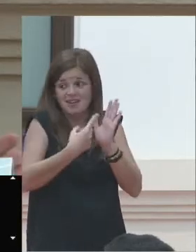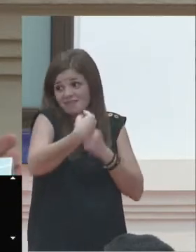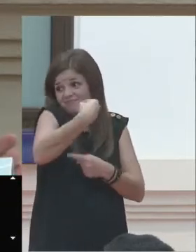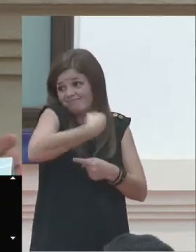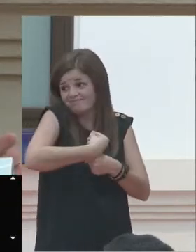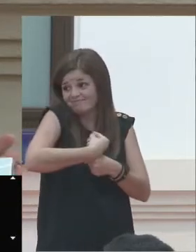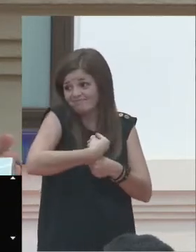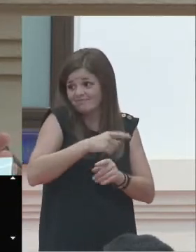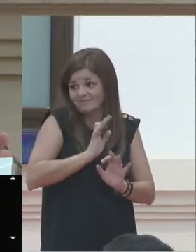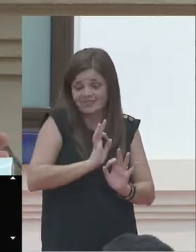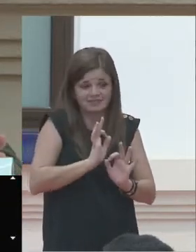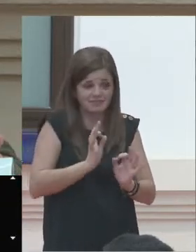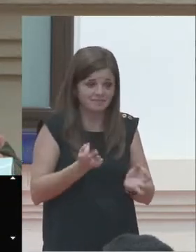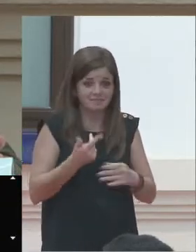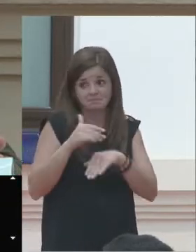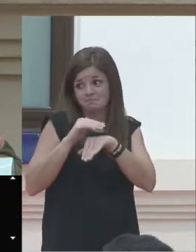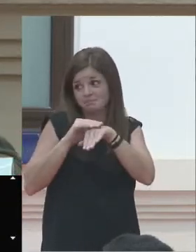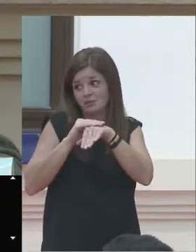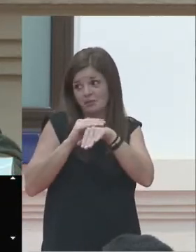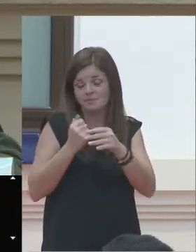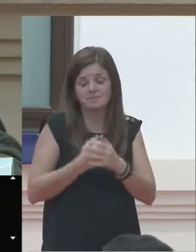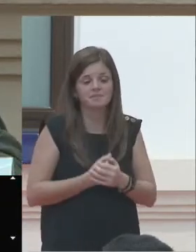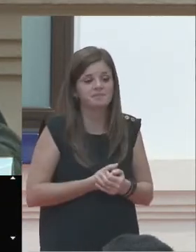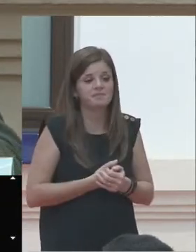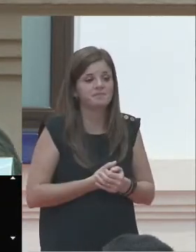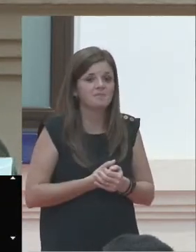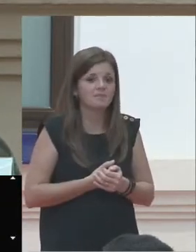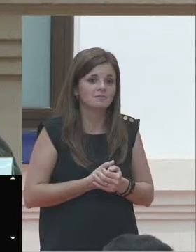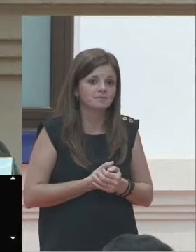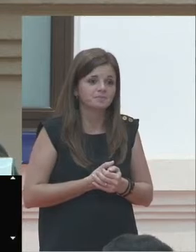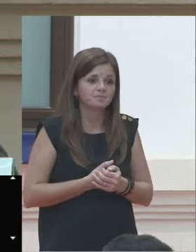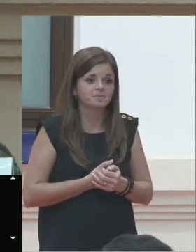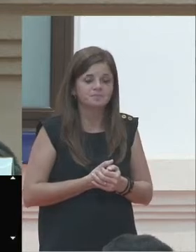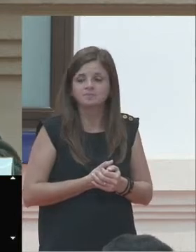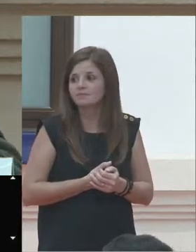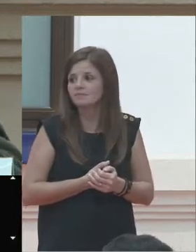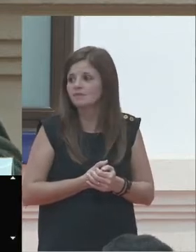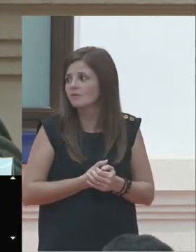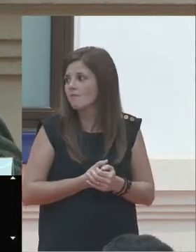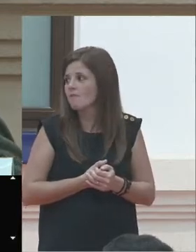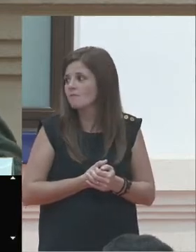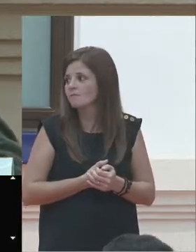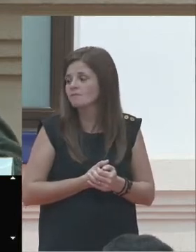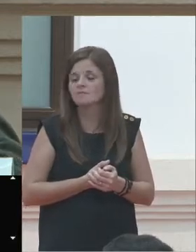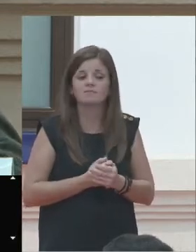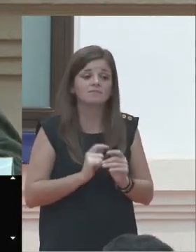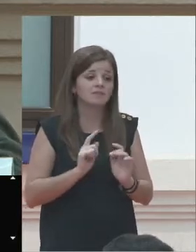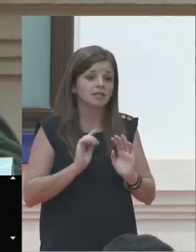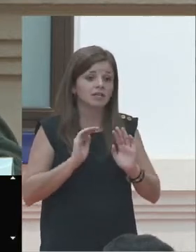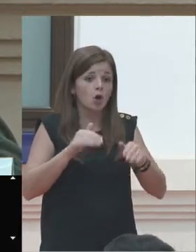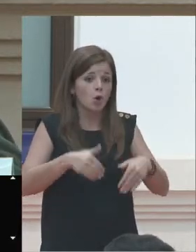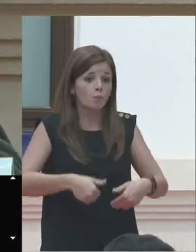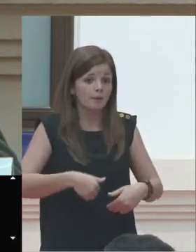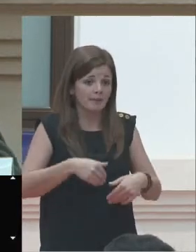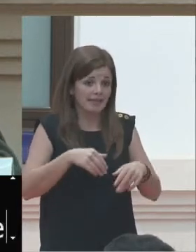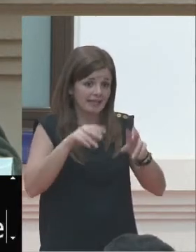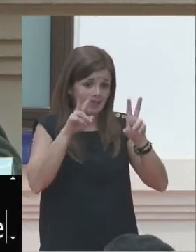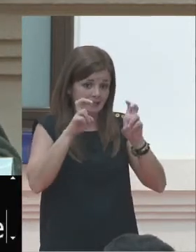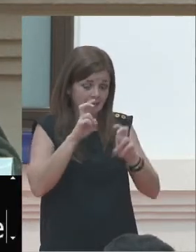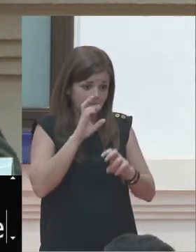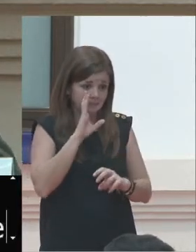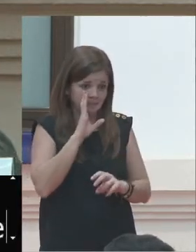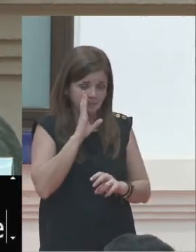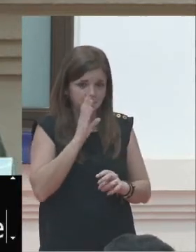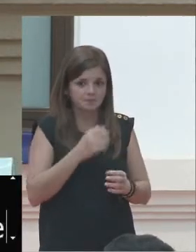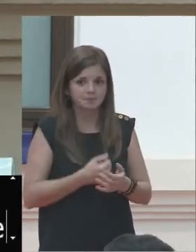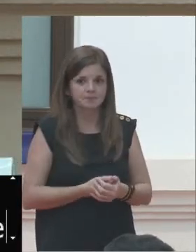Volviendo, si me perdonas, volviendo al tema de IATA, IATA concentra solamente a las aerolíneas y es un poco el